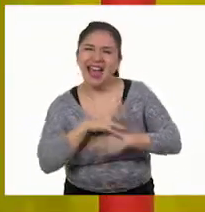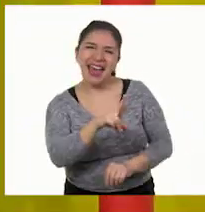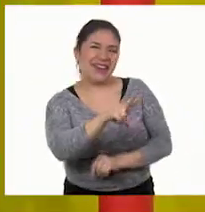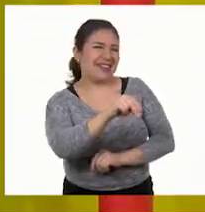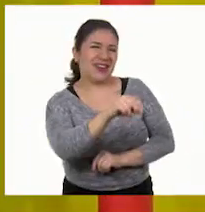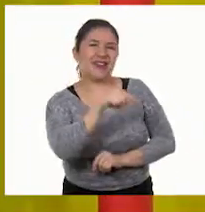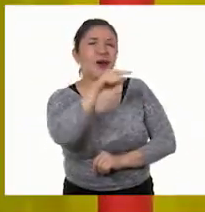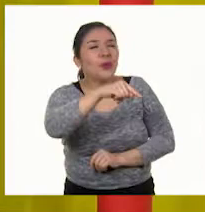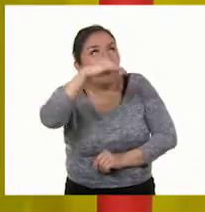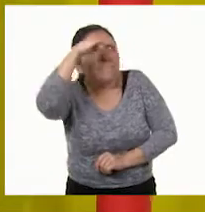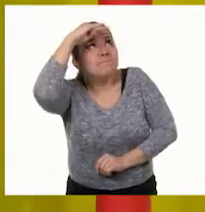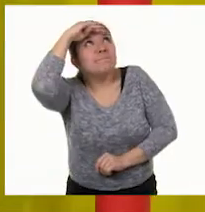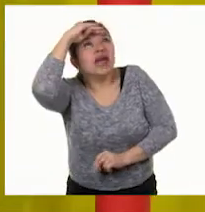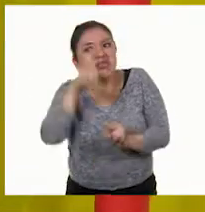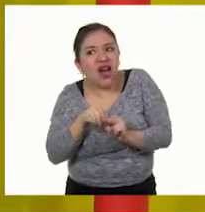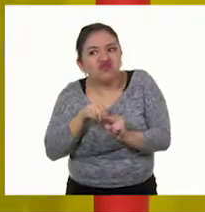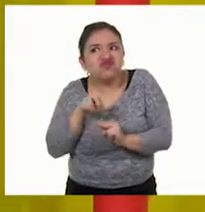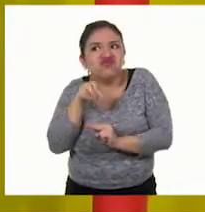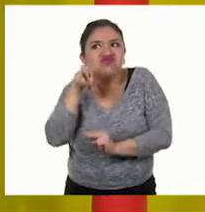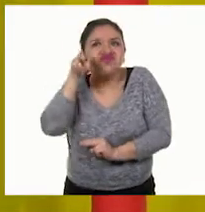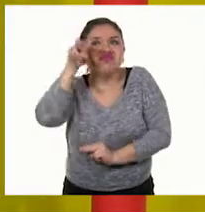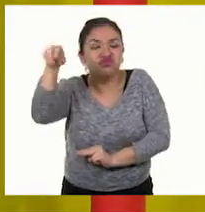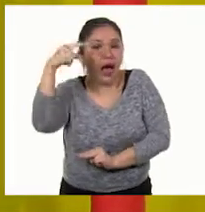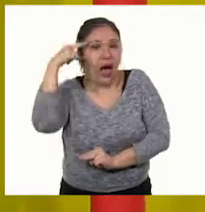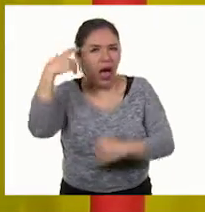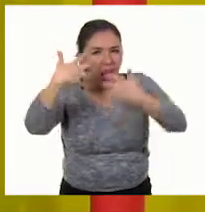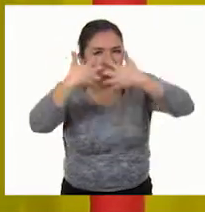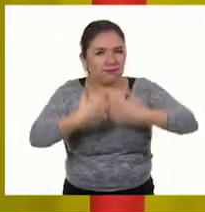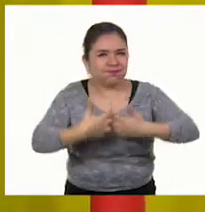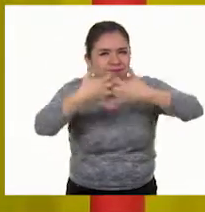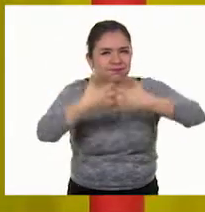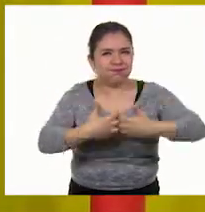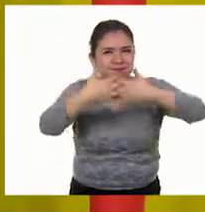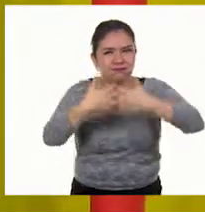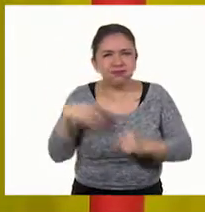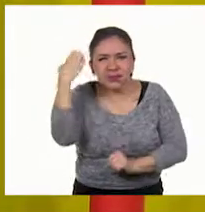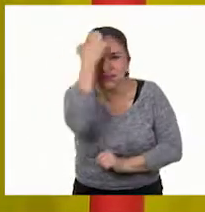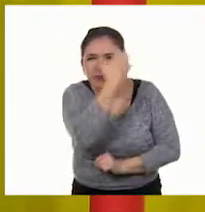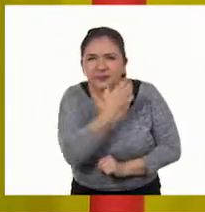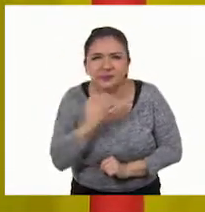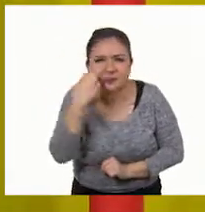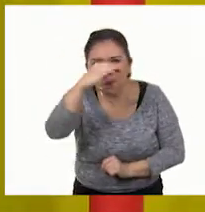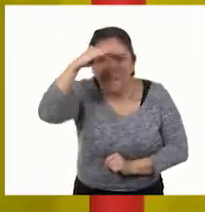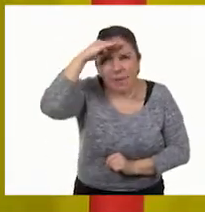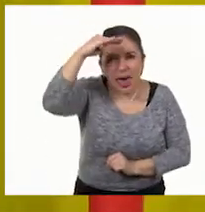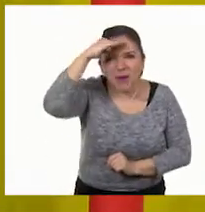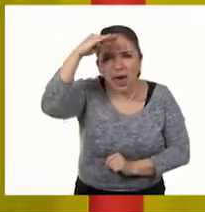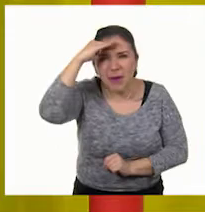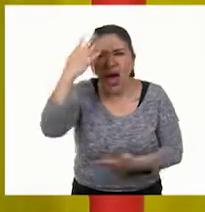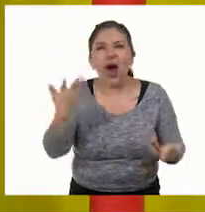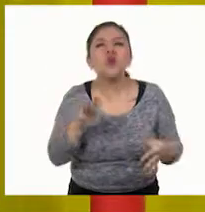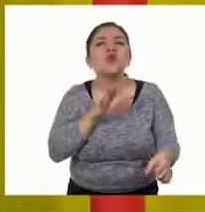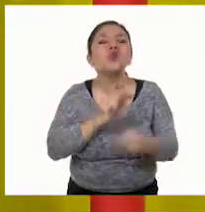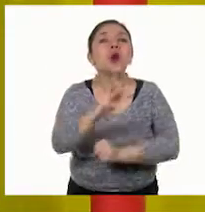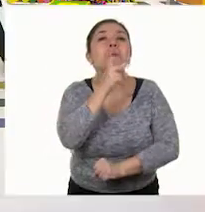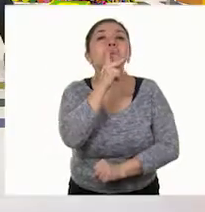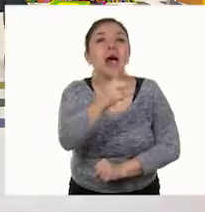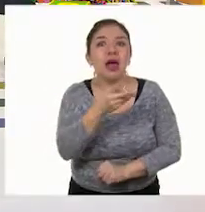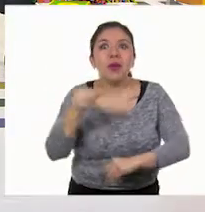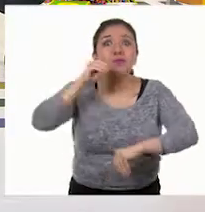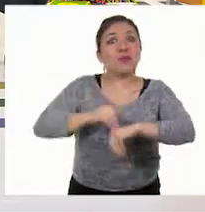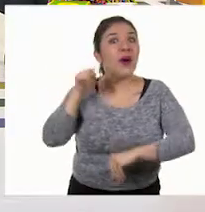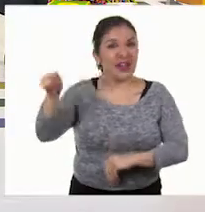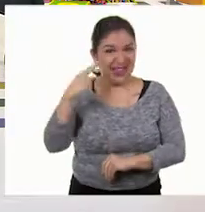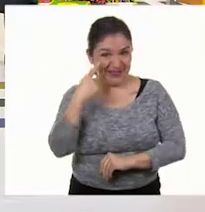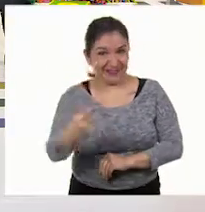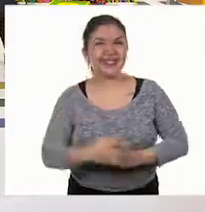vas a subir con el pensamiento. Con tu cerebro vas a ir analizando y pensando cuál es la palabra que toca,